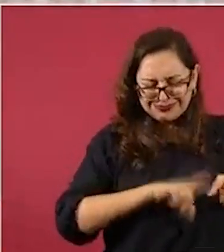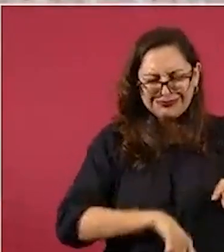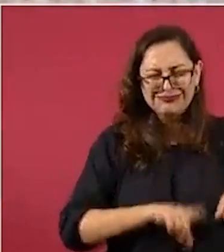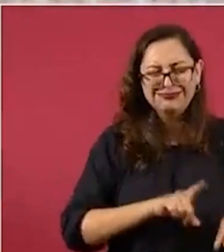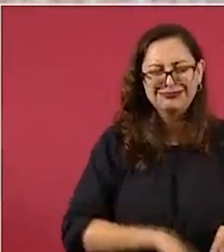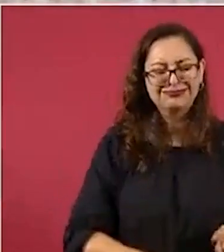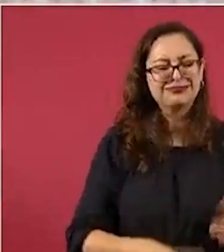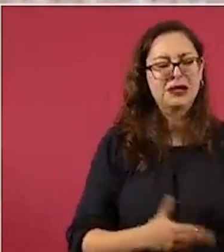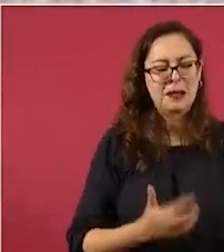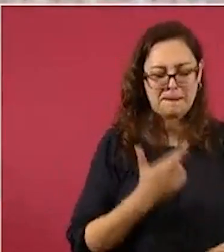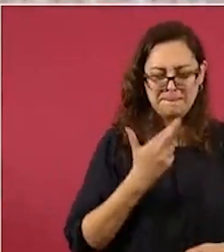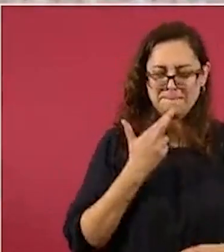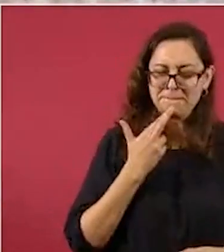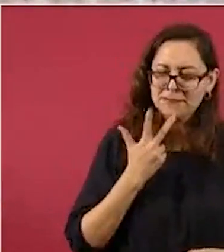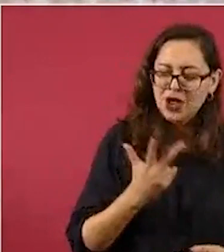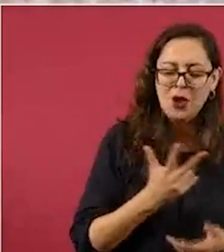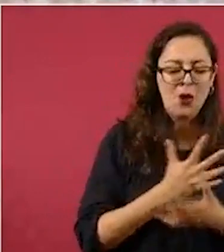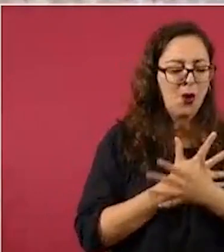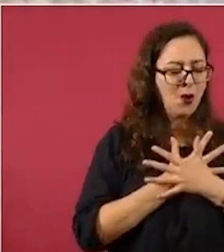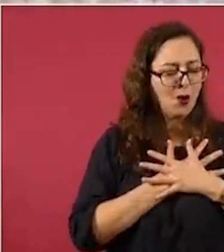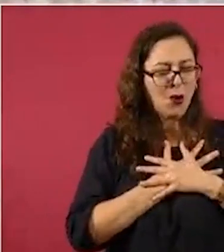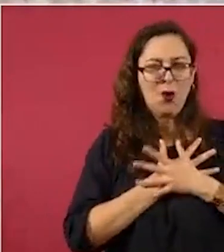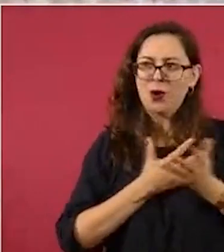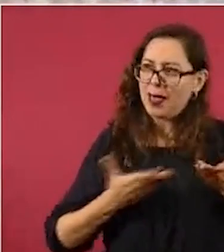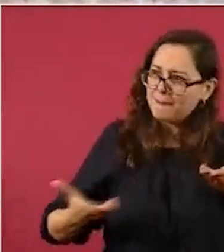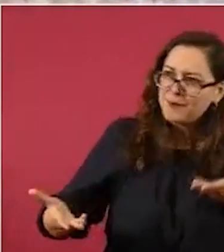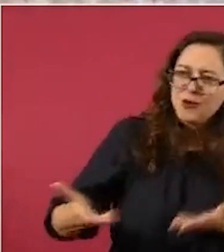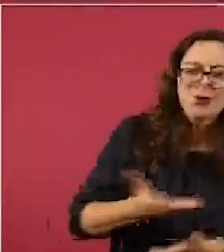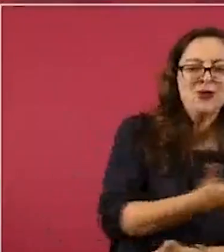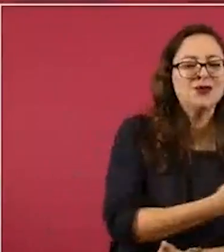al amor al prójimo.